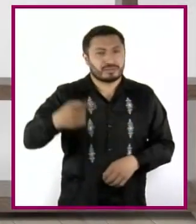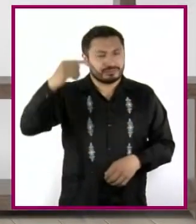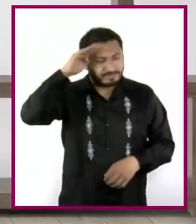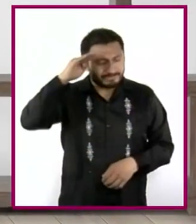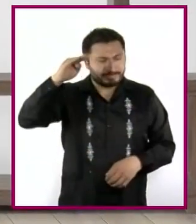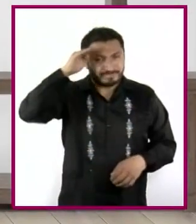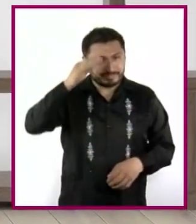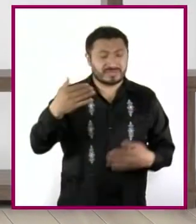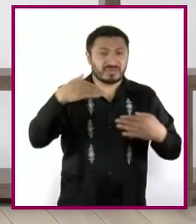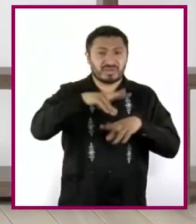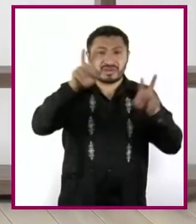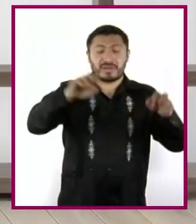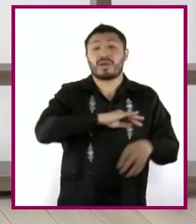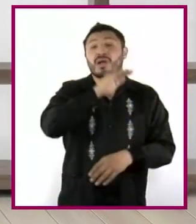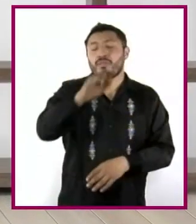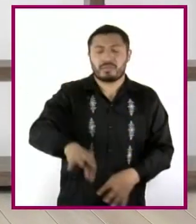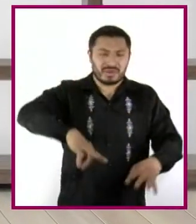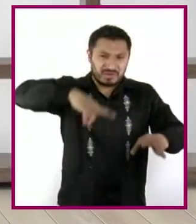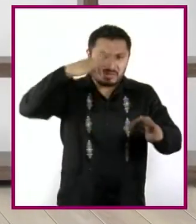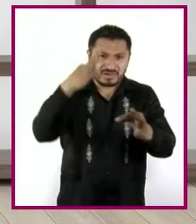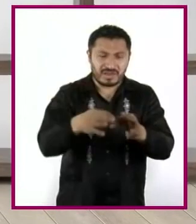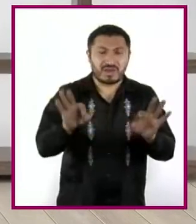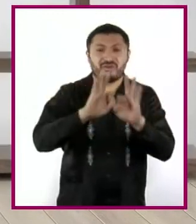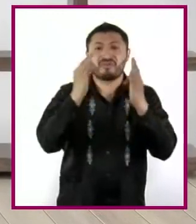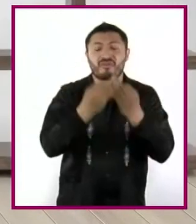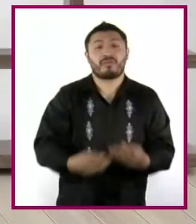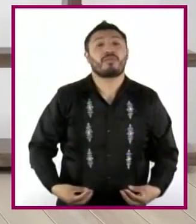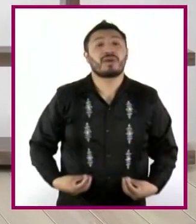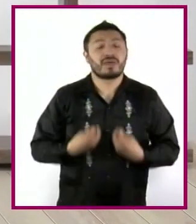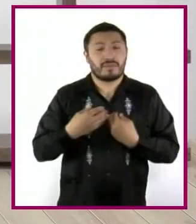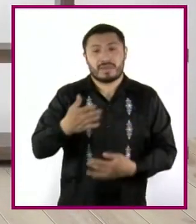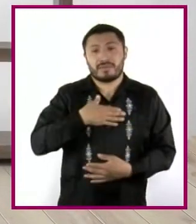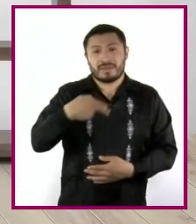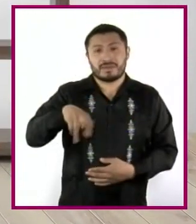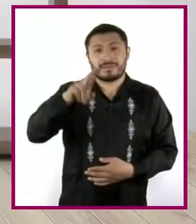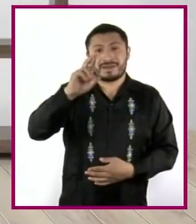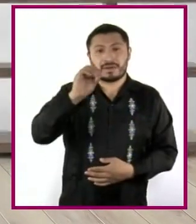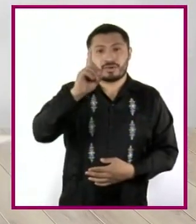toda probabilidad, determinará nuestra forma de vivir. Yo